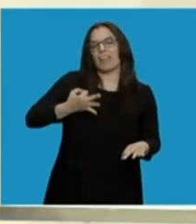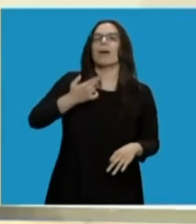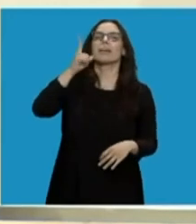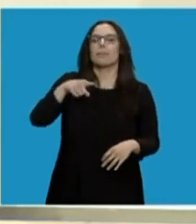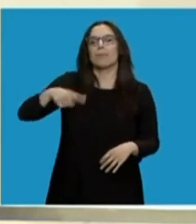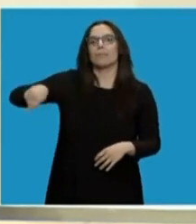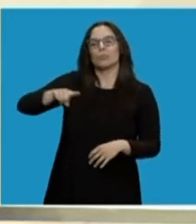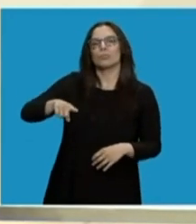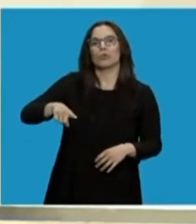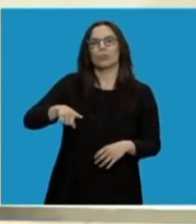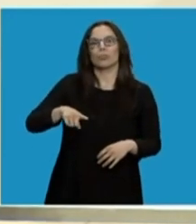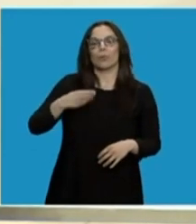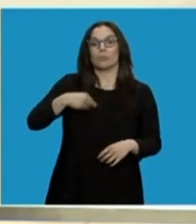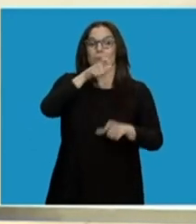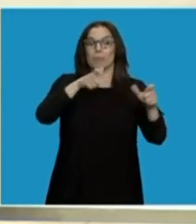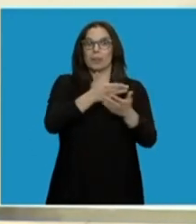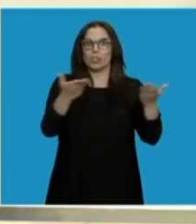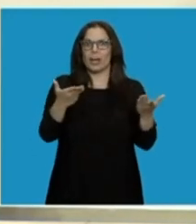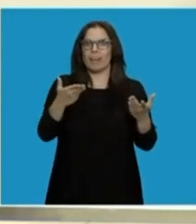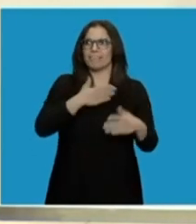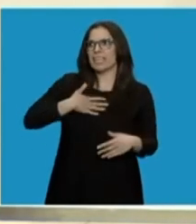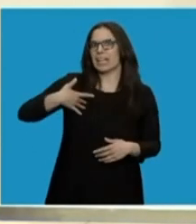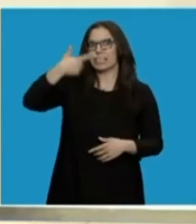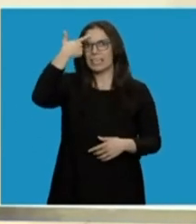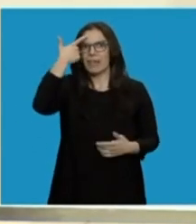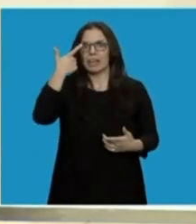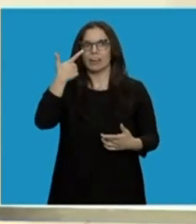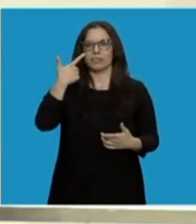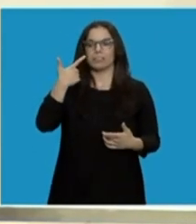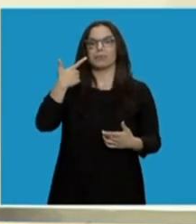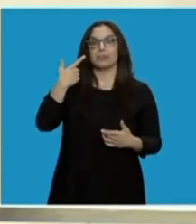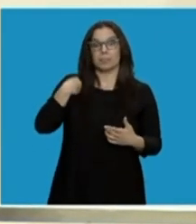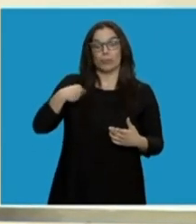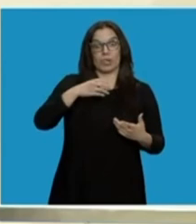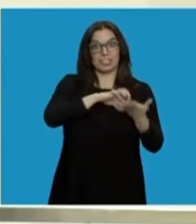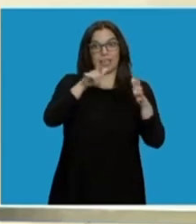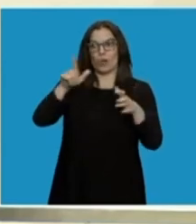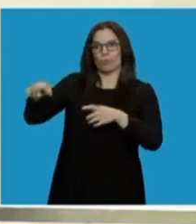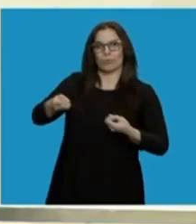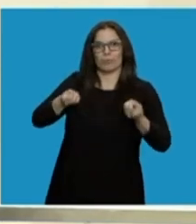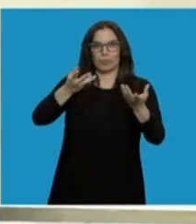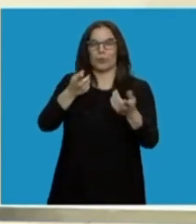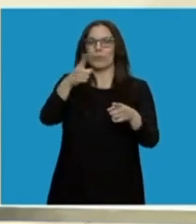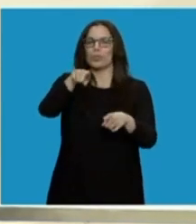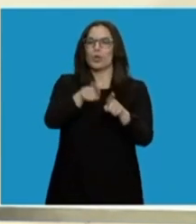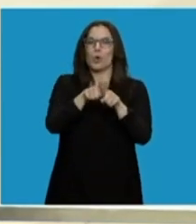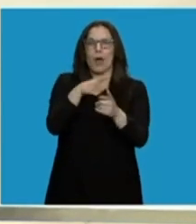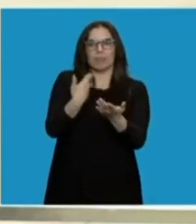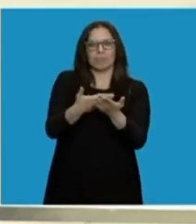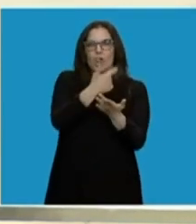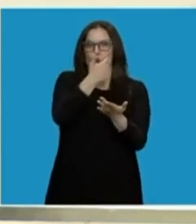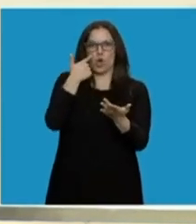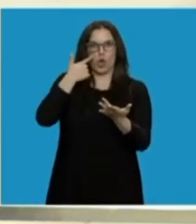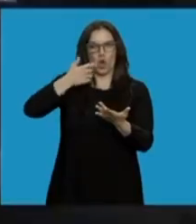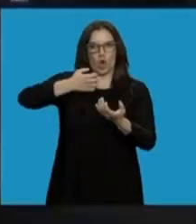depositarios de lo que espera y desea la gente de Castilla y León, como notarios con